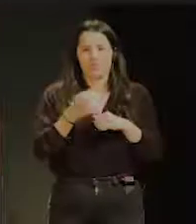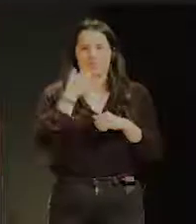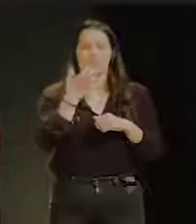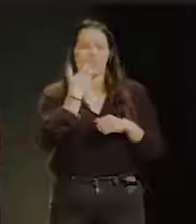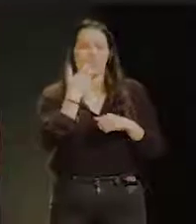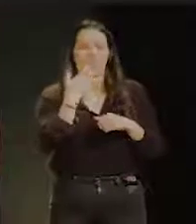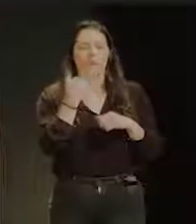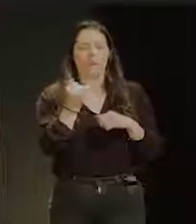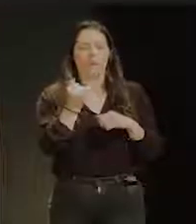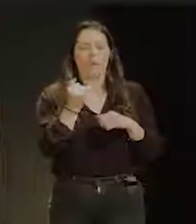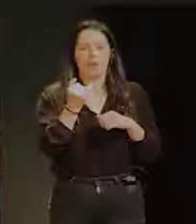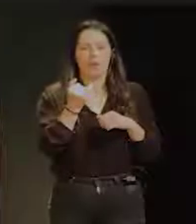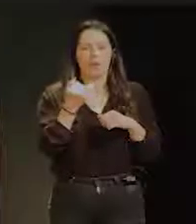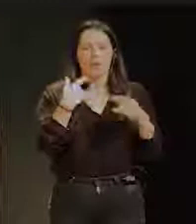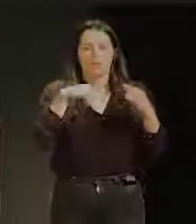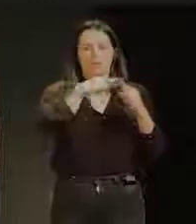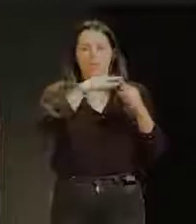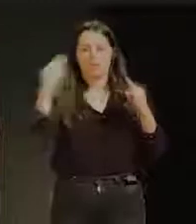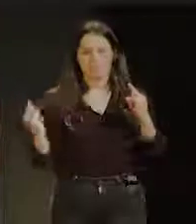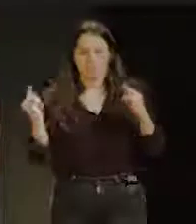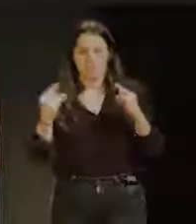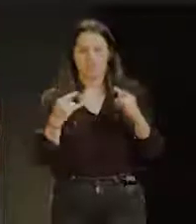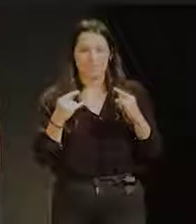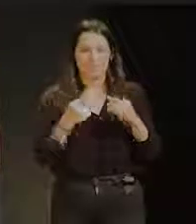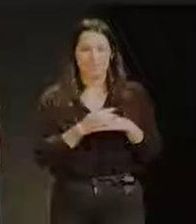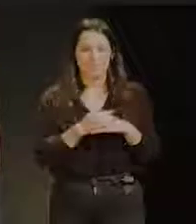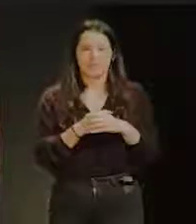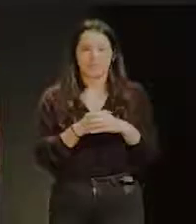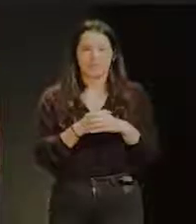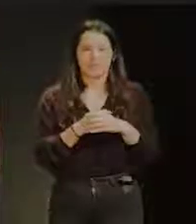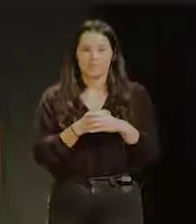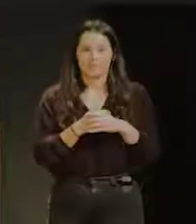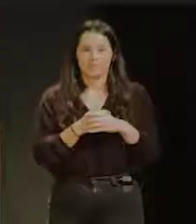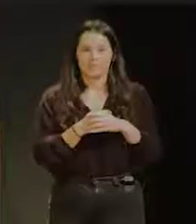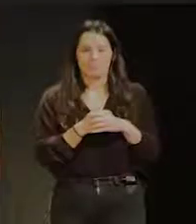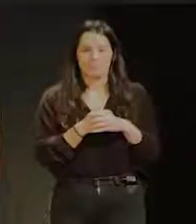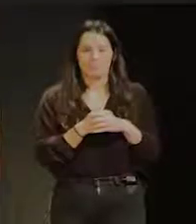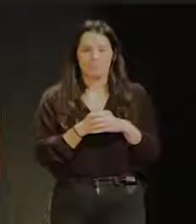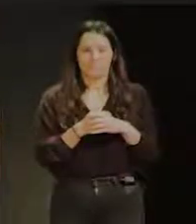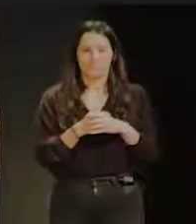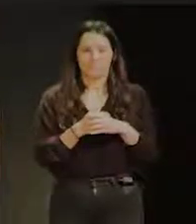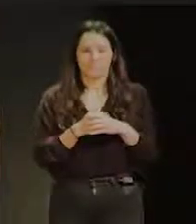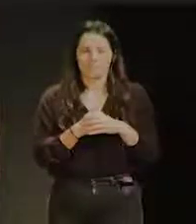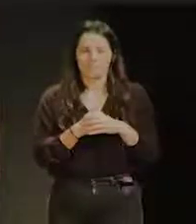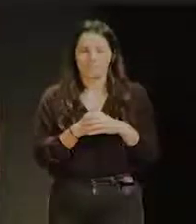La señora no está usando un micrófono, por lo tanto no podemos oír la pregunta, lo lamentamos.